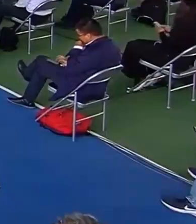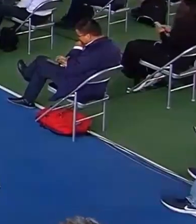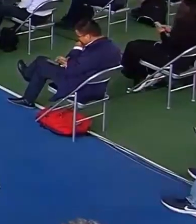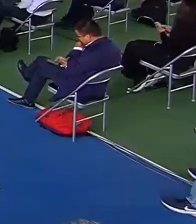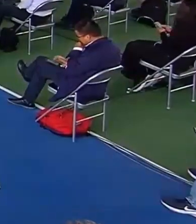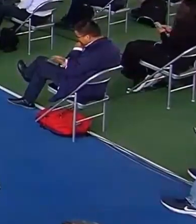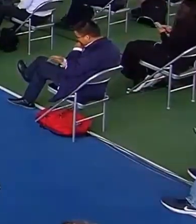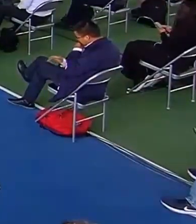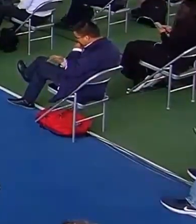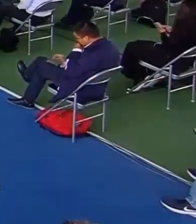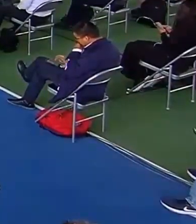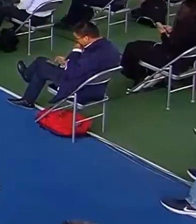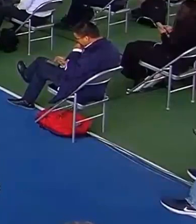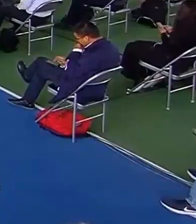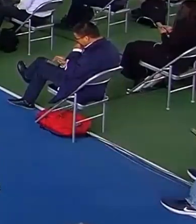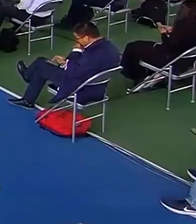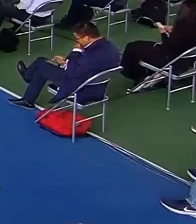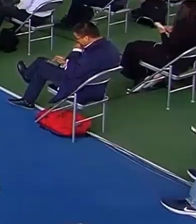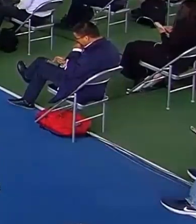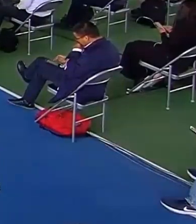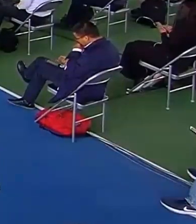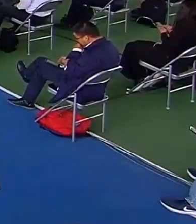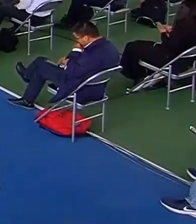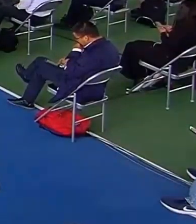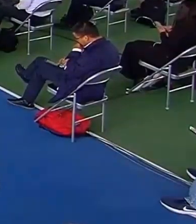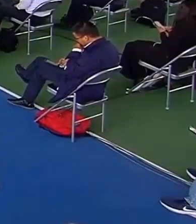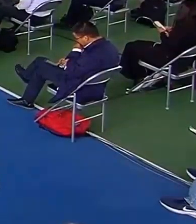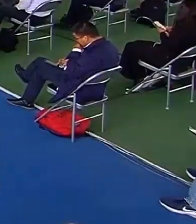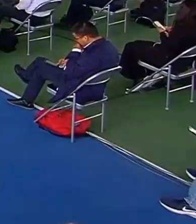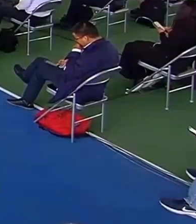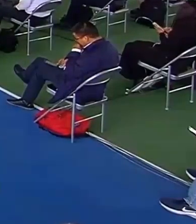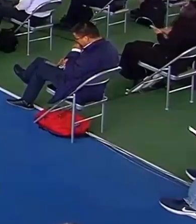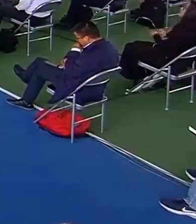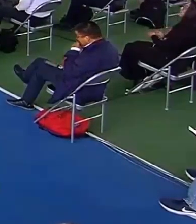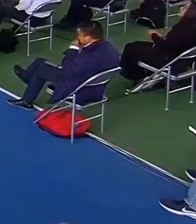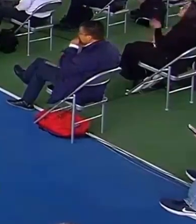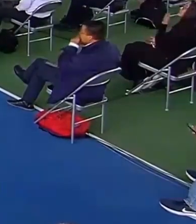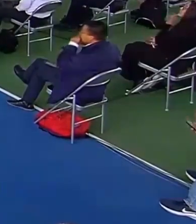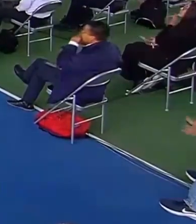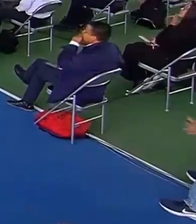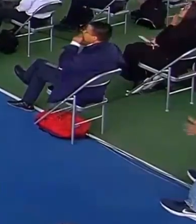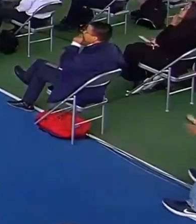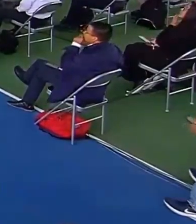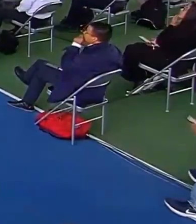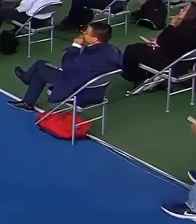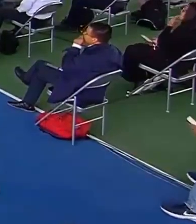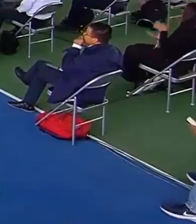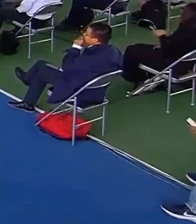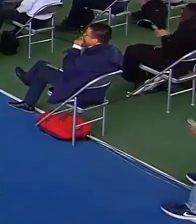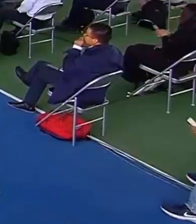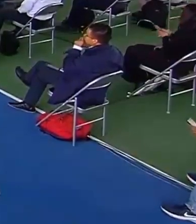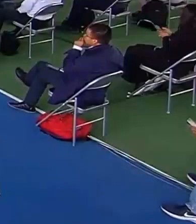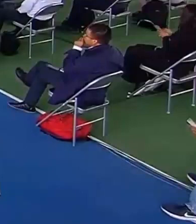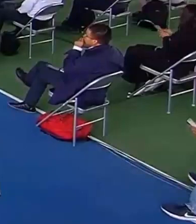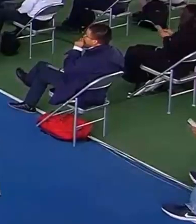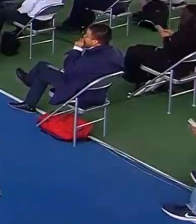No me di cuenta, no me di por enterar, pero no debe de pasar